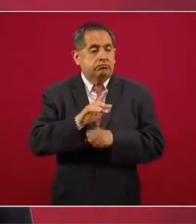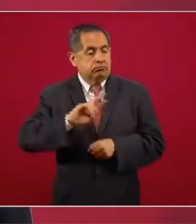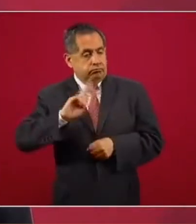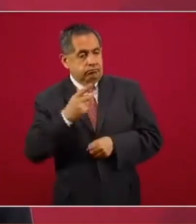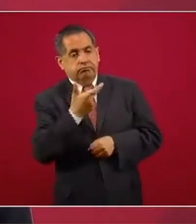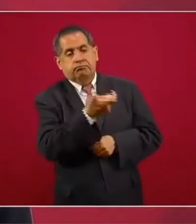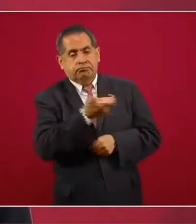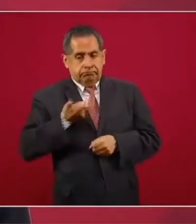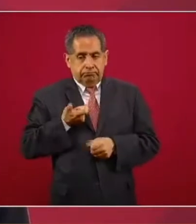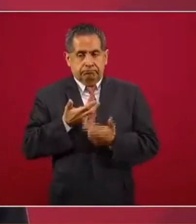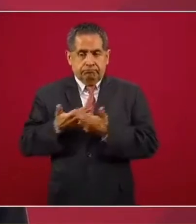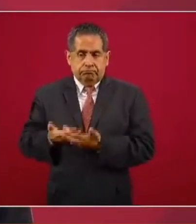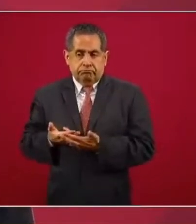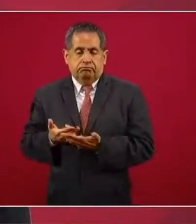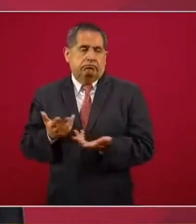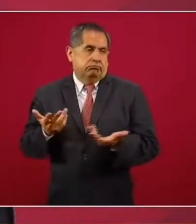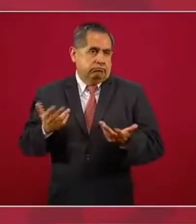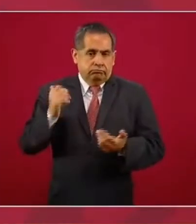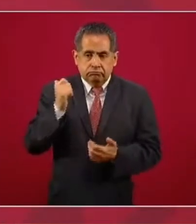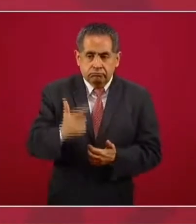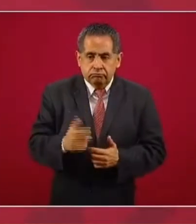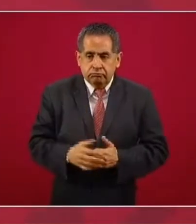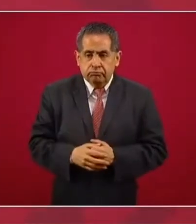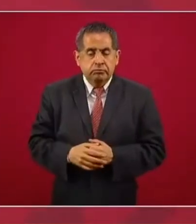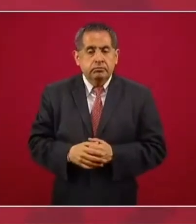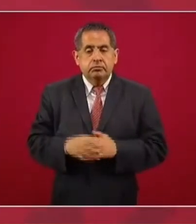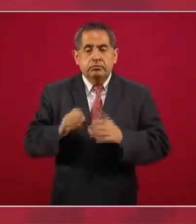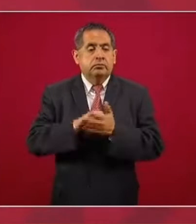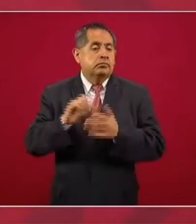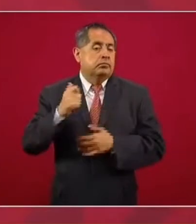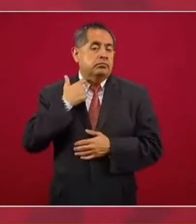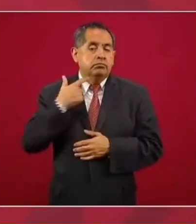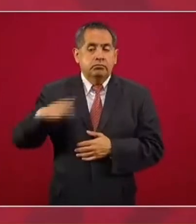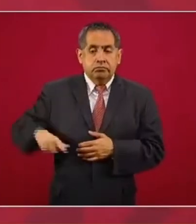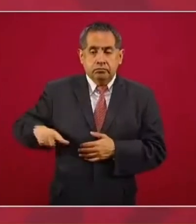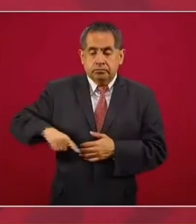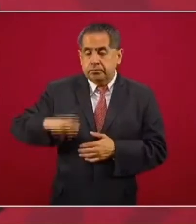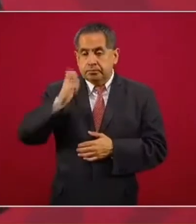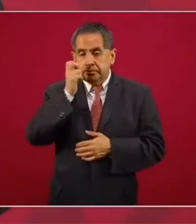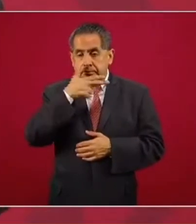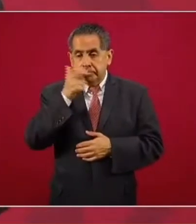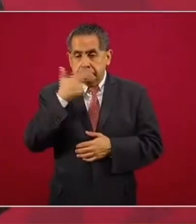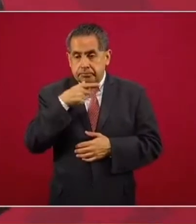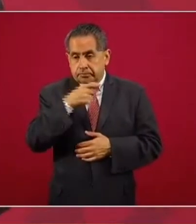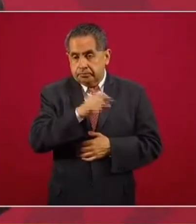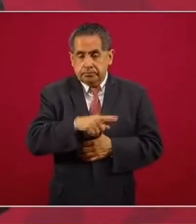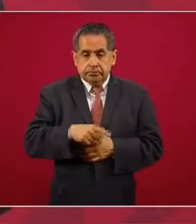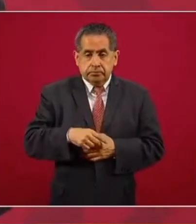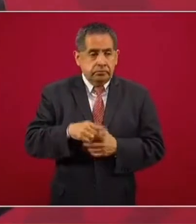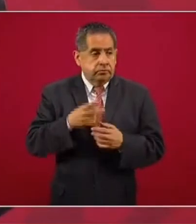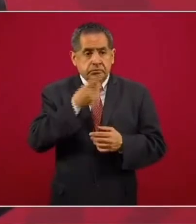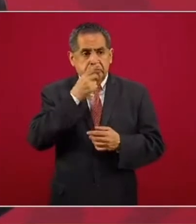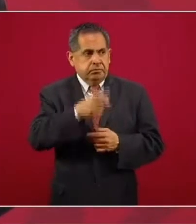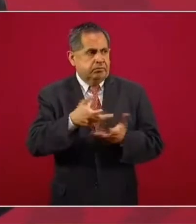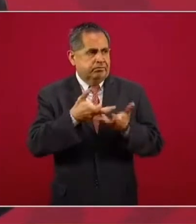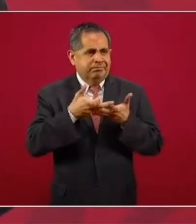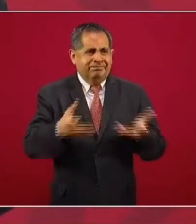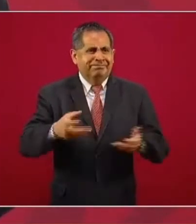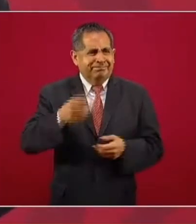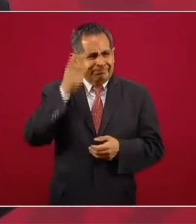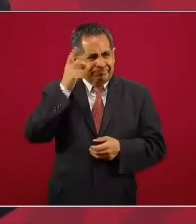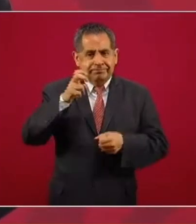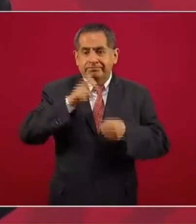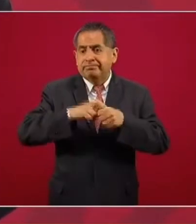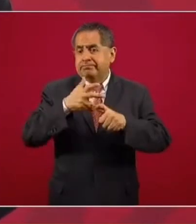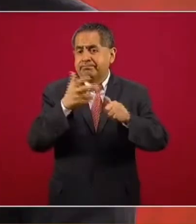recupera. En el caso del exgobernador de Chihuahua, se habla de bienes en